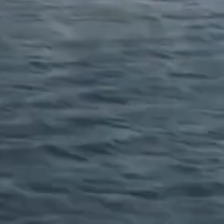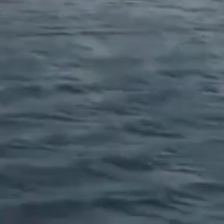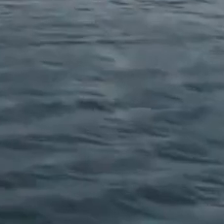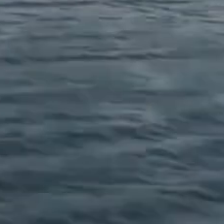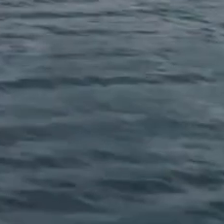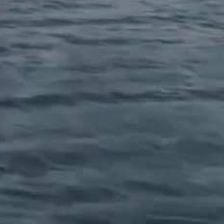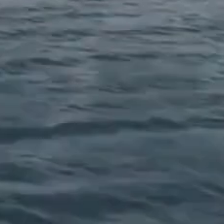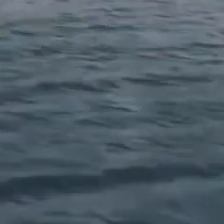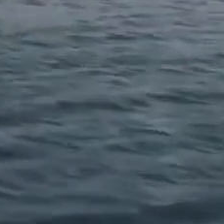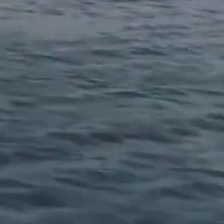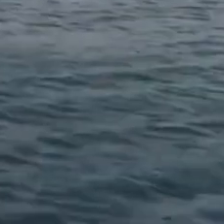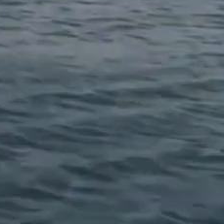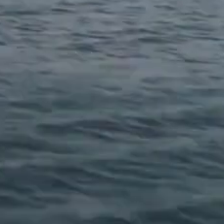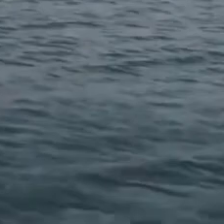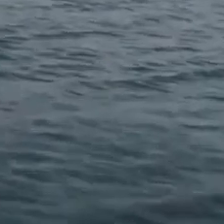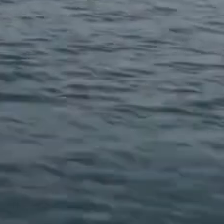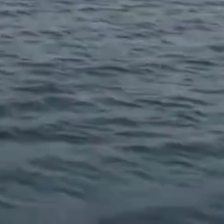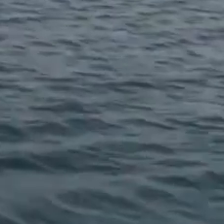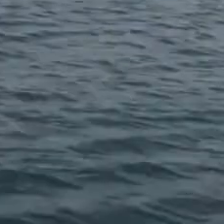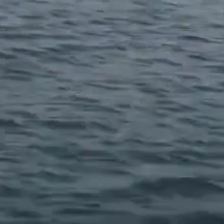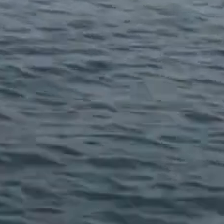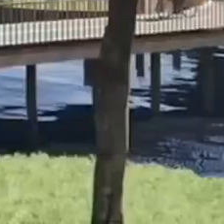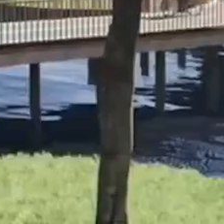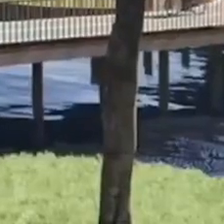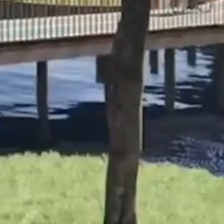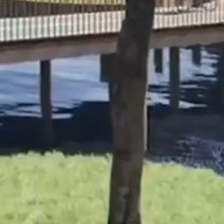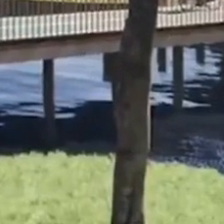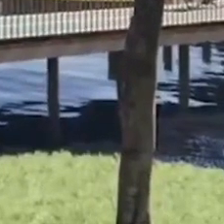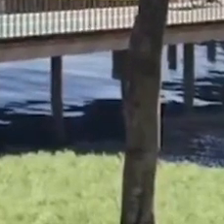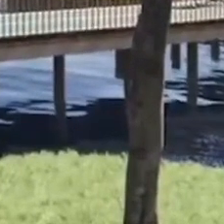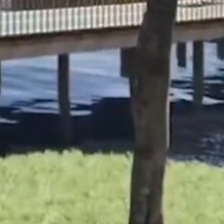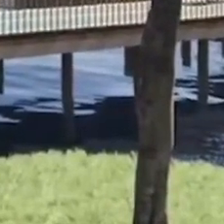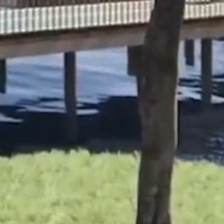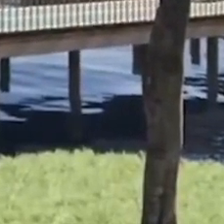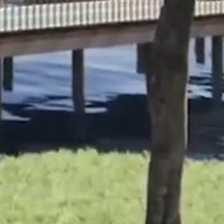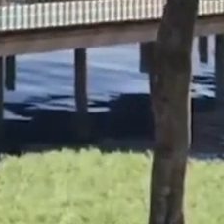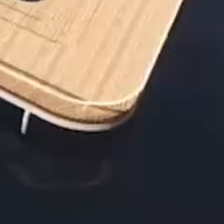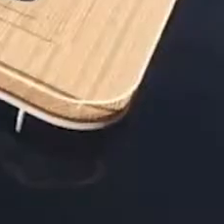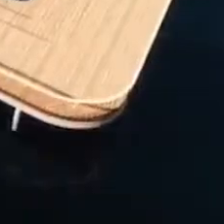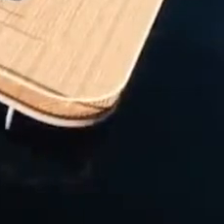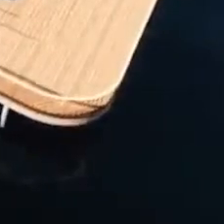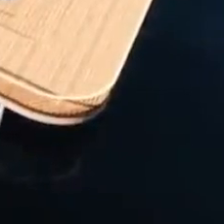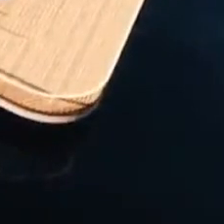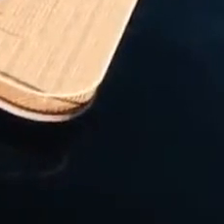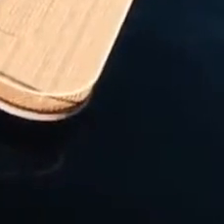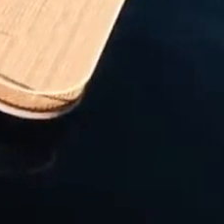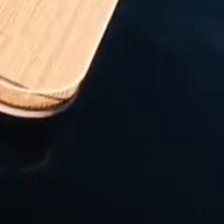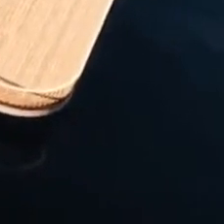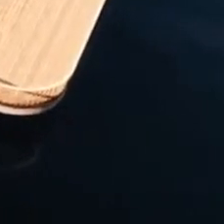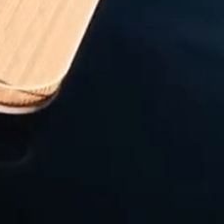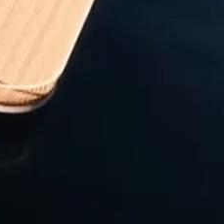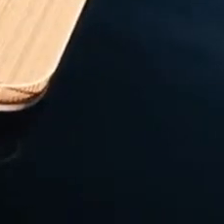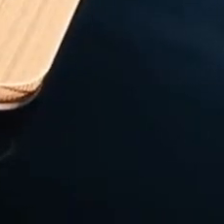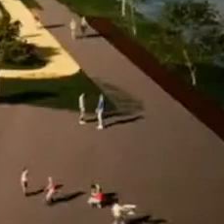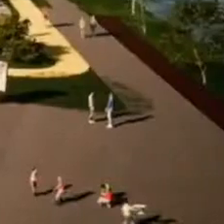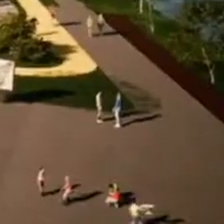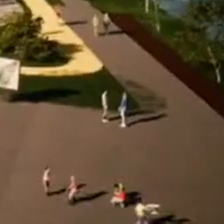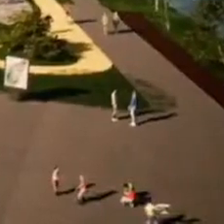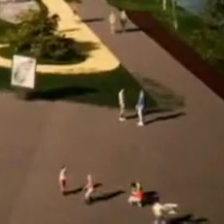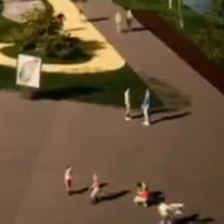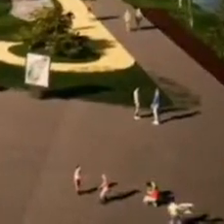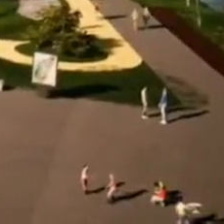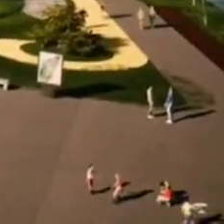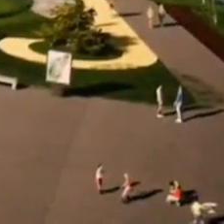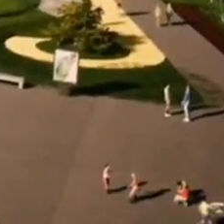de esparcimiento público y de encuentro con la naturaleza. Uno de los grandes beneficiados con la puesta en marcha del proyecto de la Ciénaga de